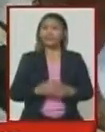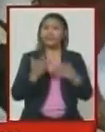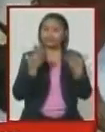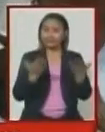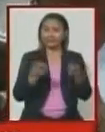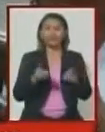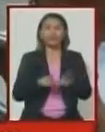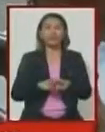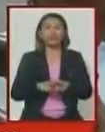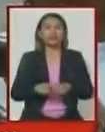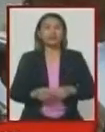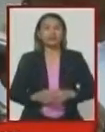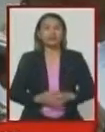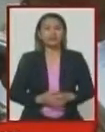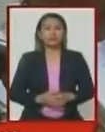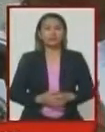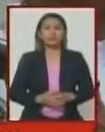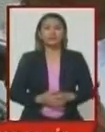hay